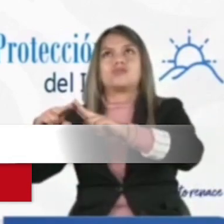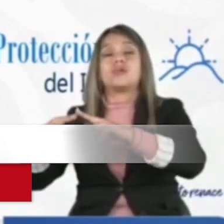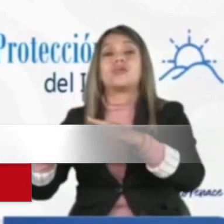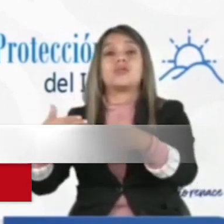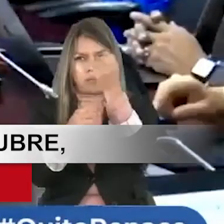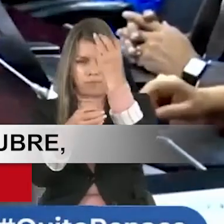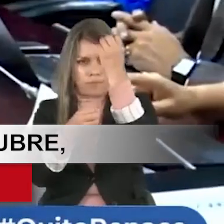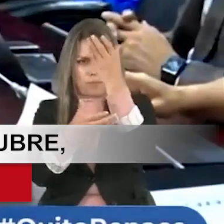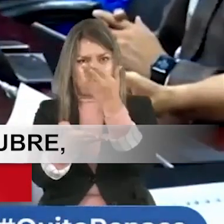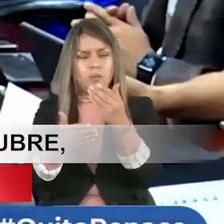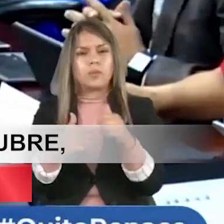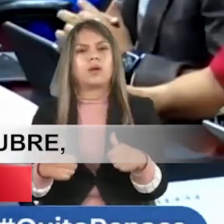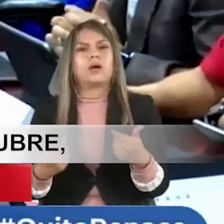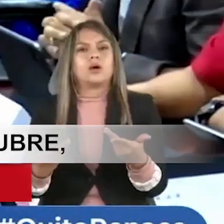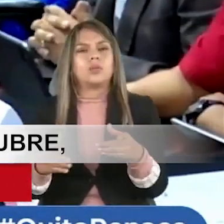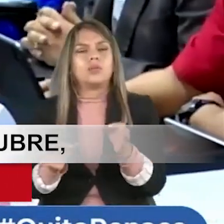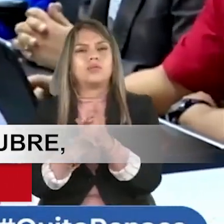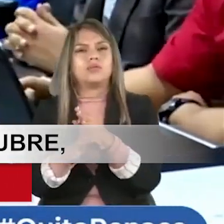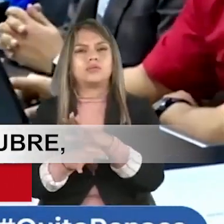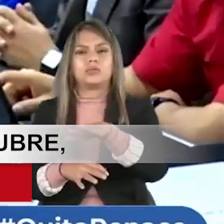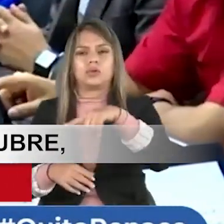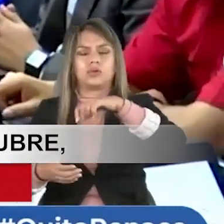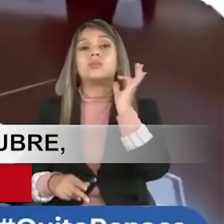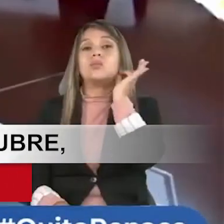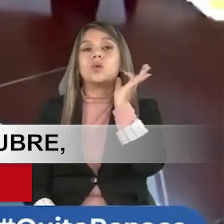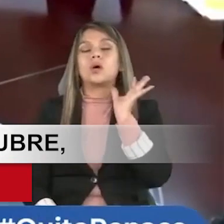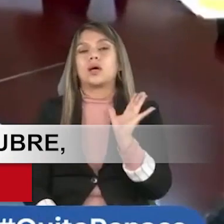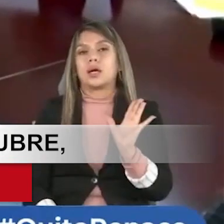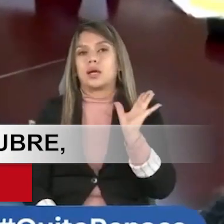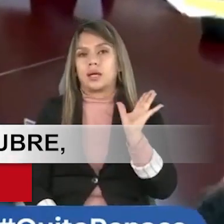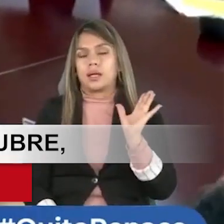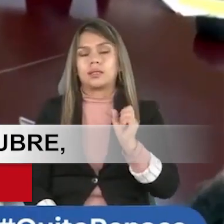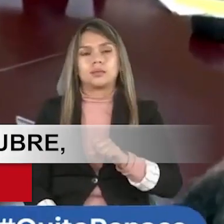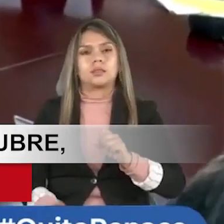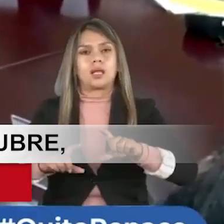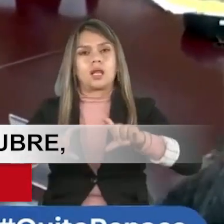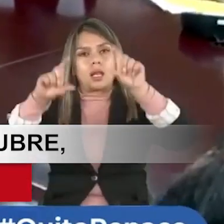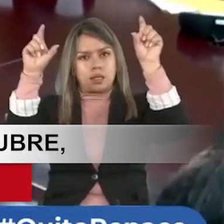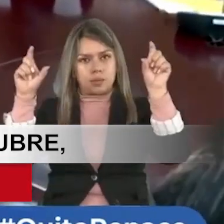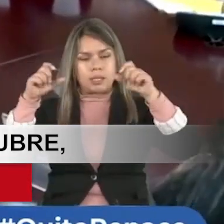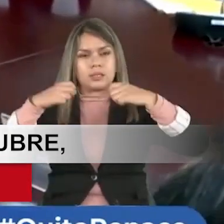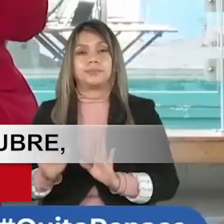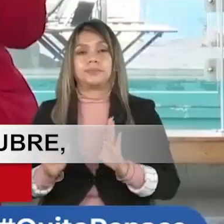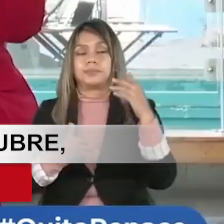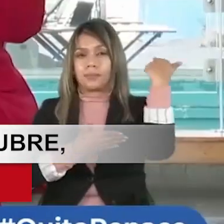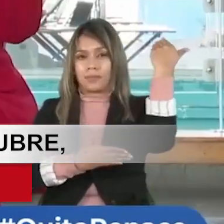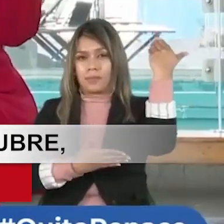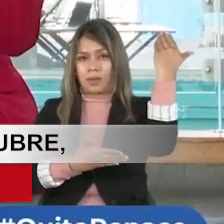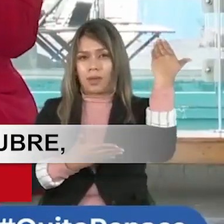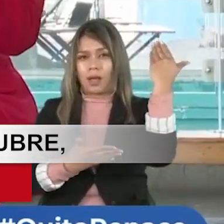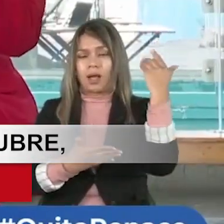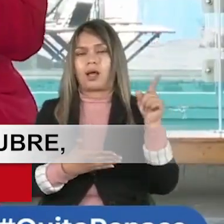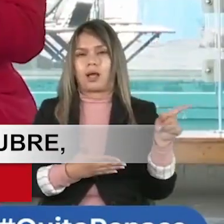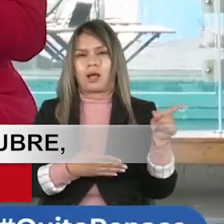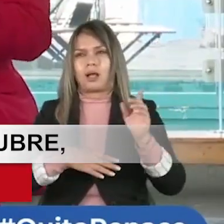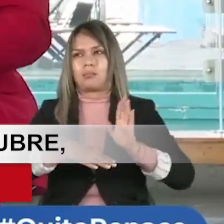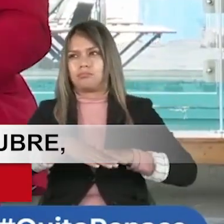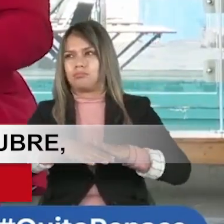alguna emergencia. Cada lunes se realizarán los enlaces con la ciudadanía, donde se harán anuncios y se informará sobre las